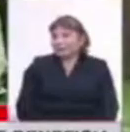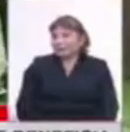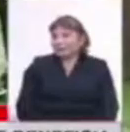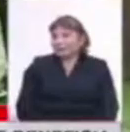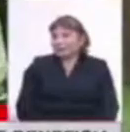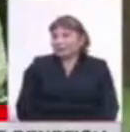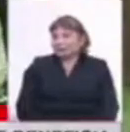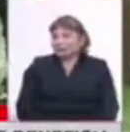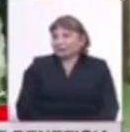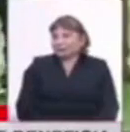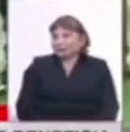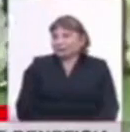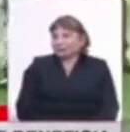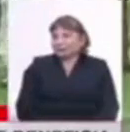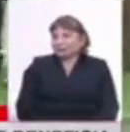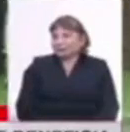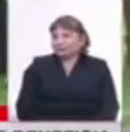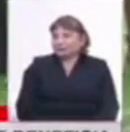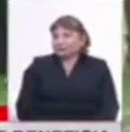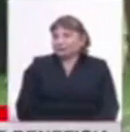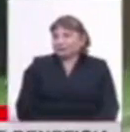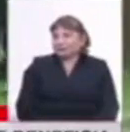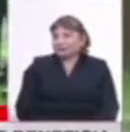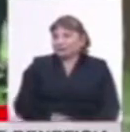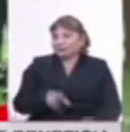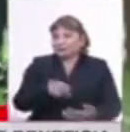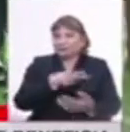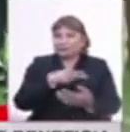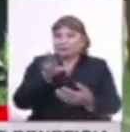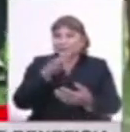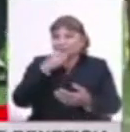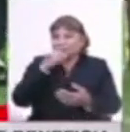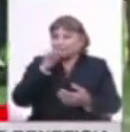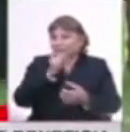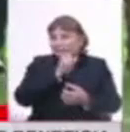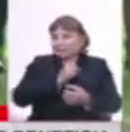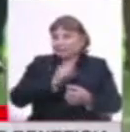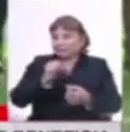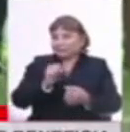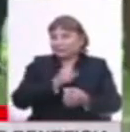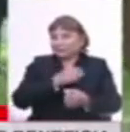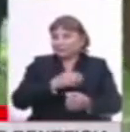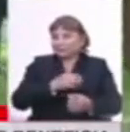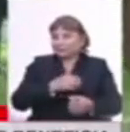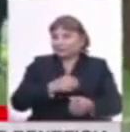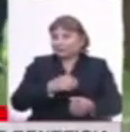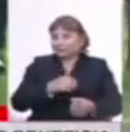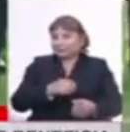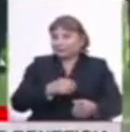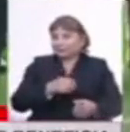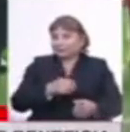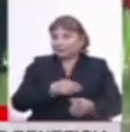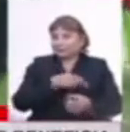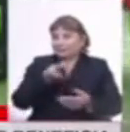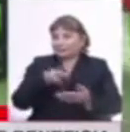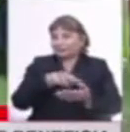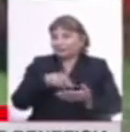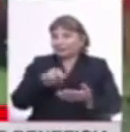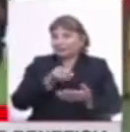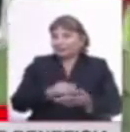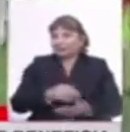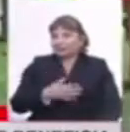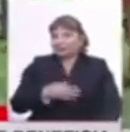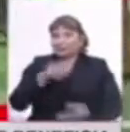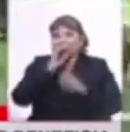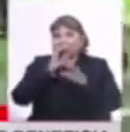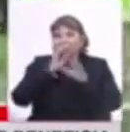no tiene desagüe, no tiene servicios básicos. Y la señora ha ido, la pobrecita primero se afectó por la altura, y pobrecita,